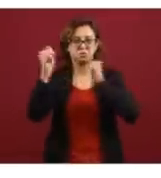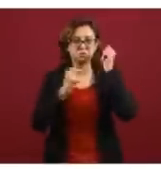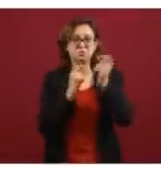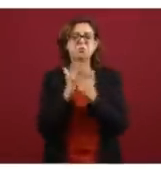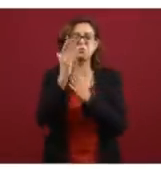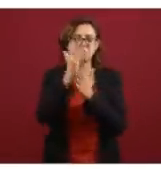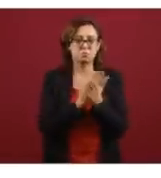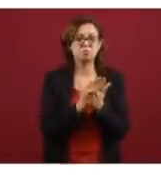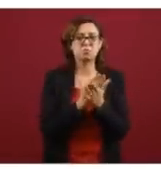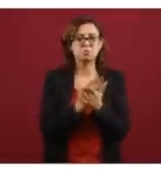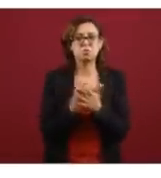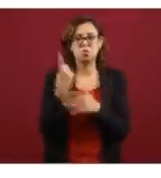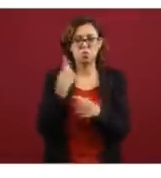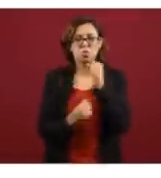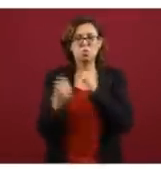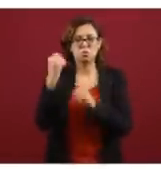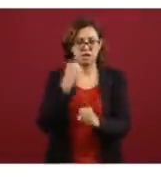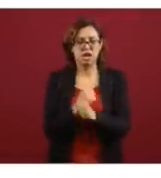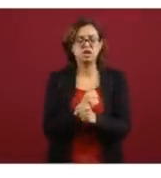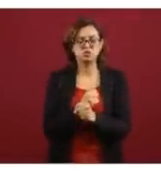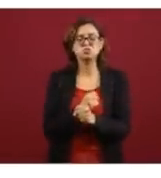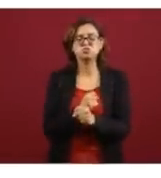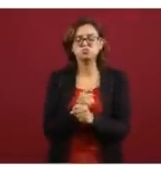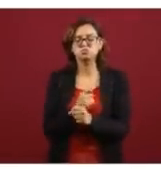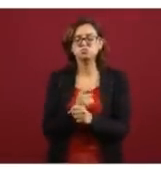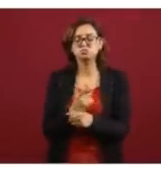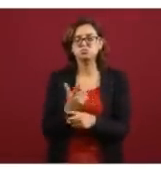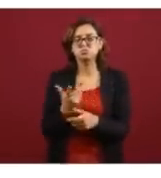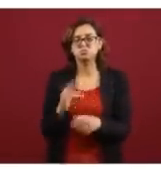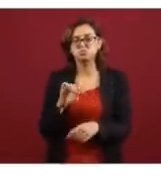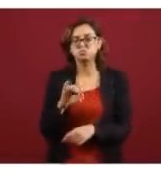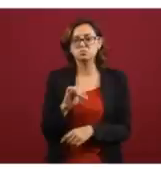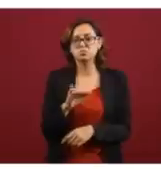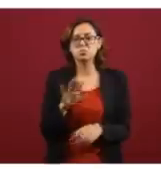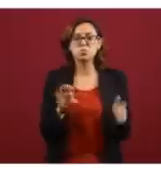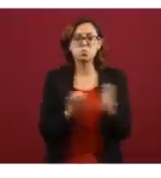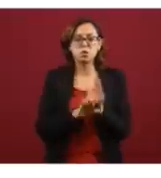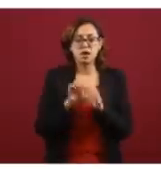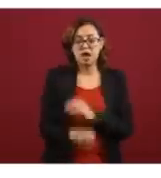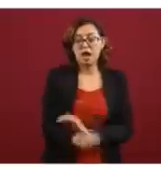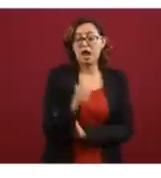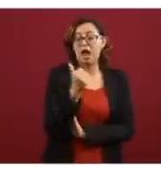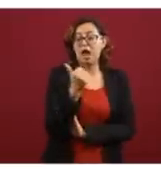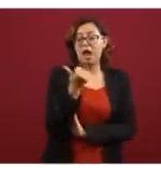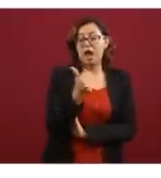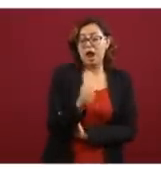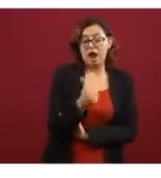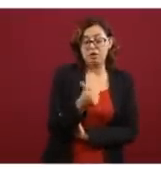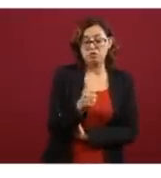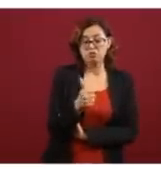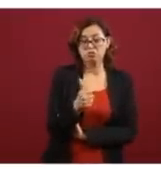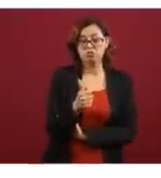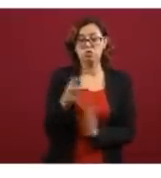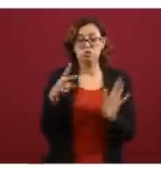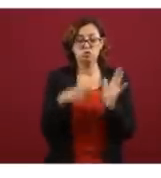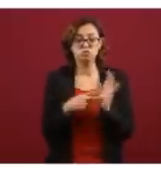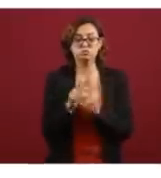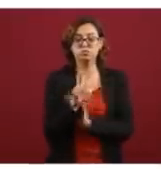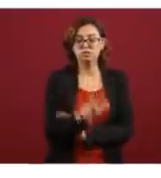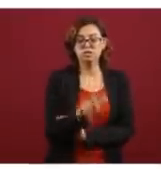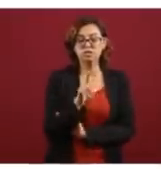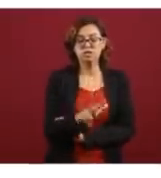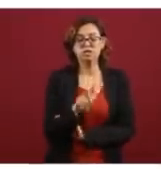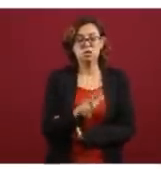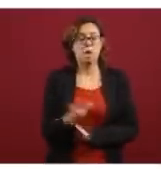bajado con respecto a un año con otro. Por ejemplo, podemos ver que en agosto del 2018 fue